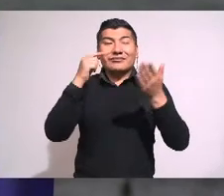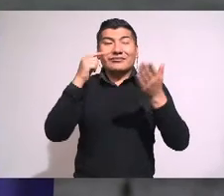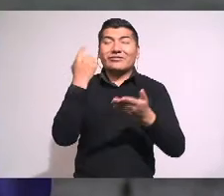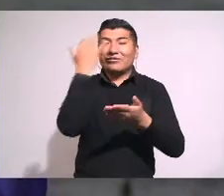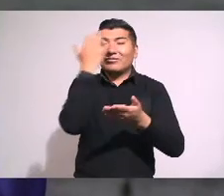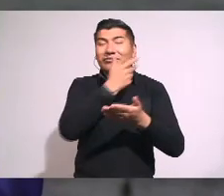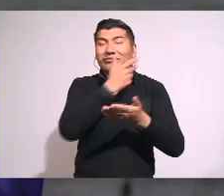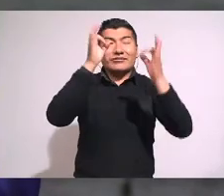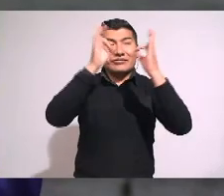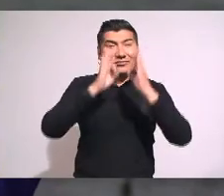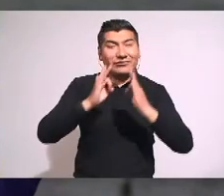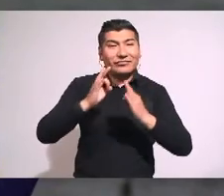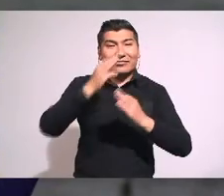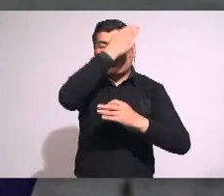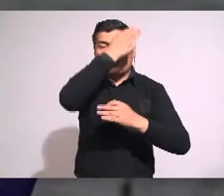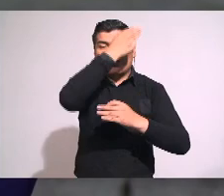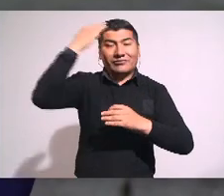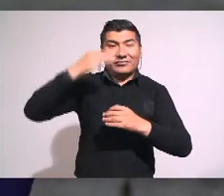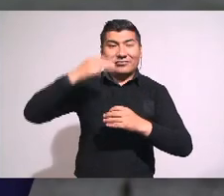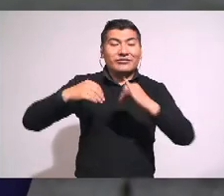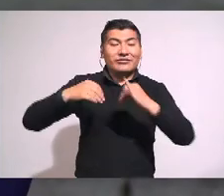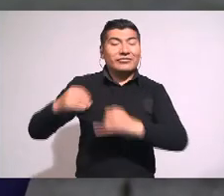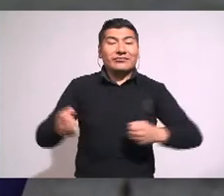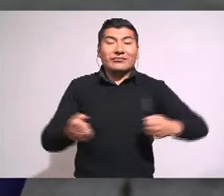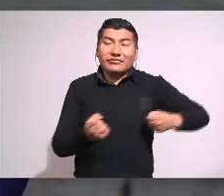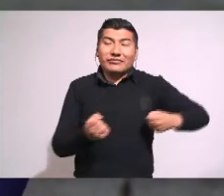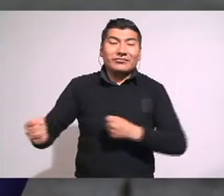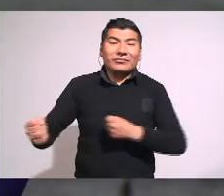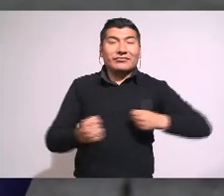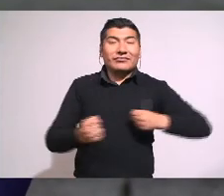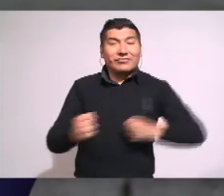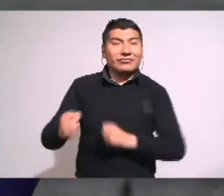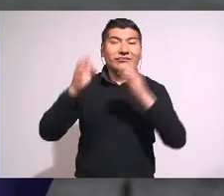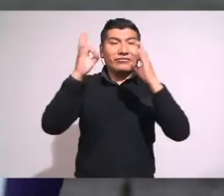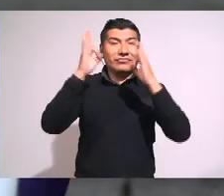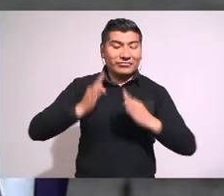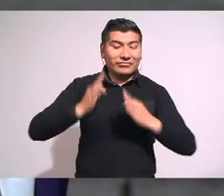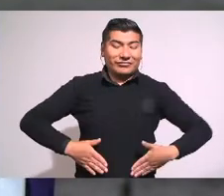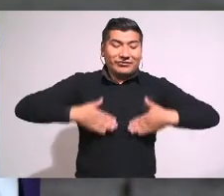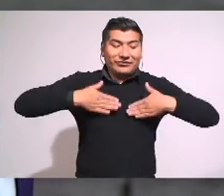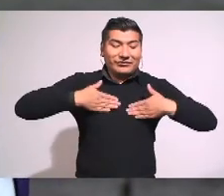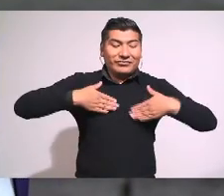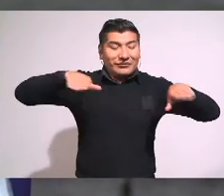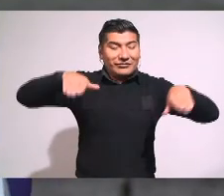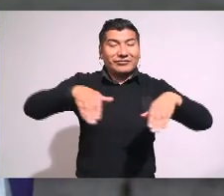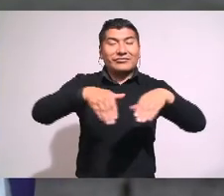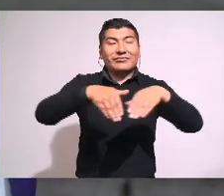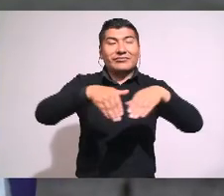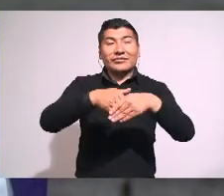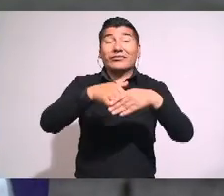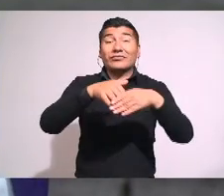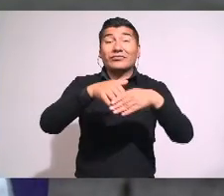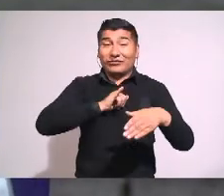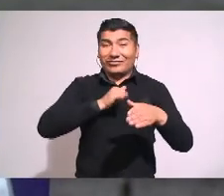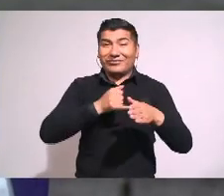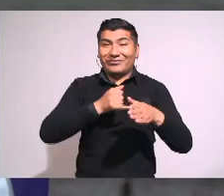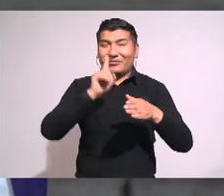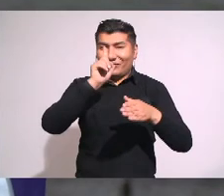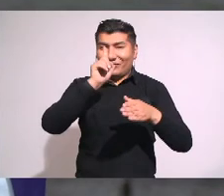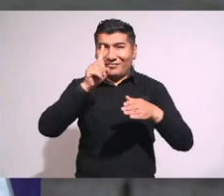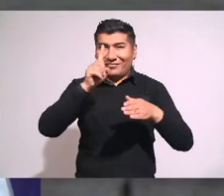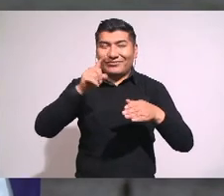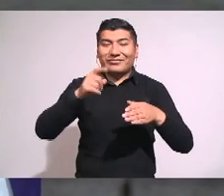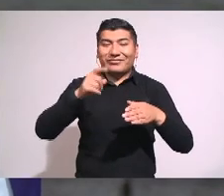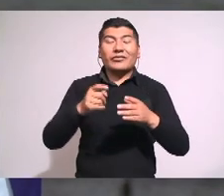de José y María como modelo de vida matrimonial y familiar, les he traído una